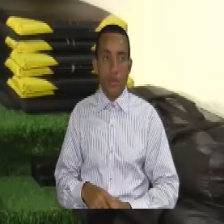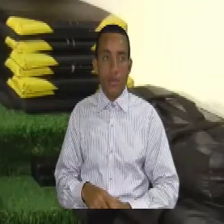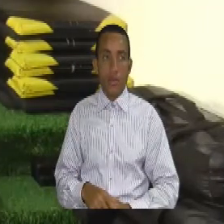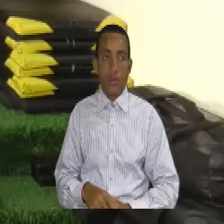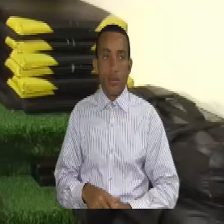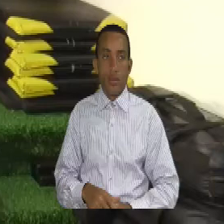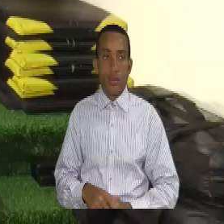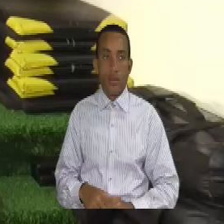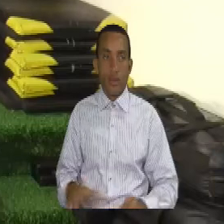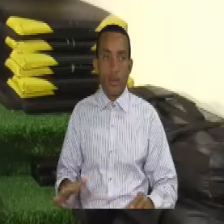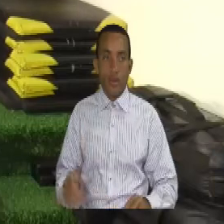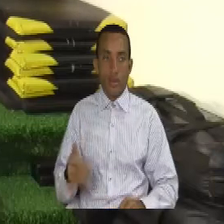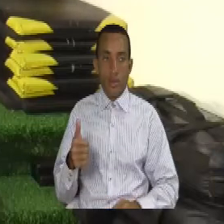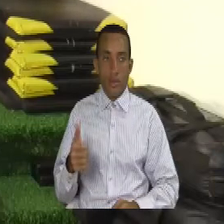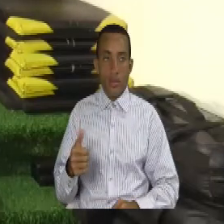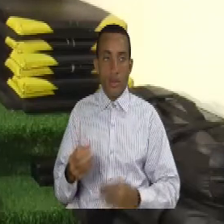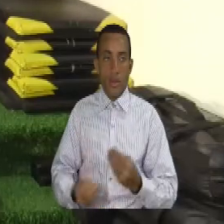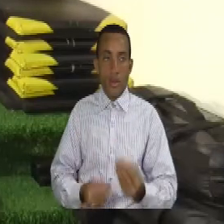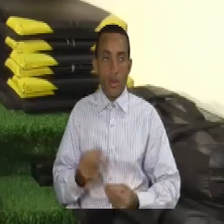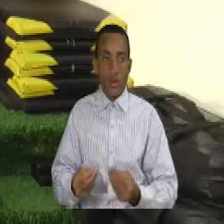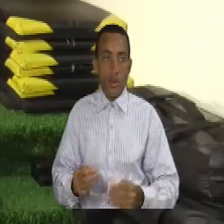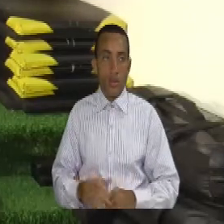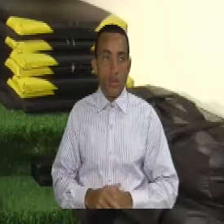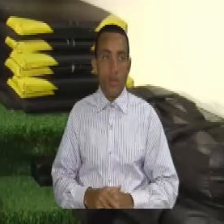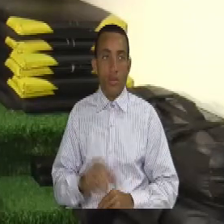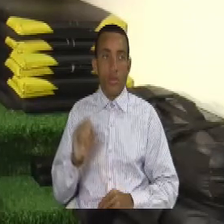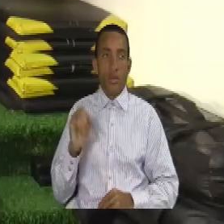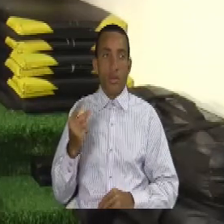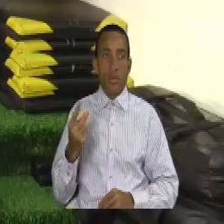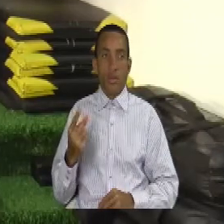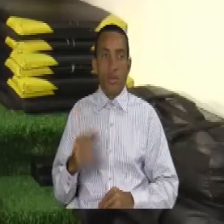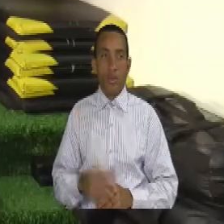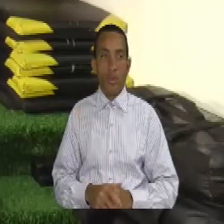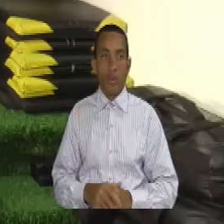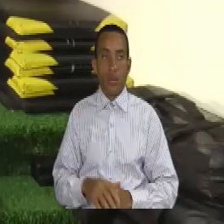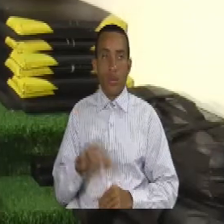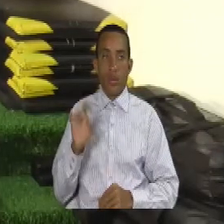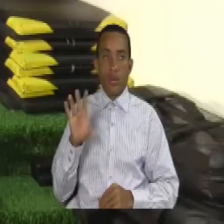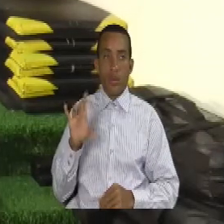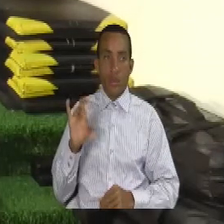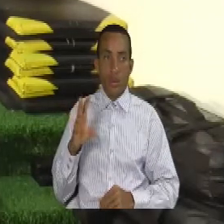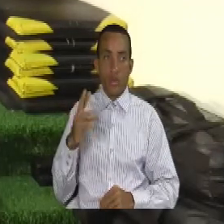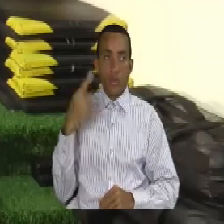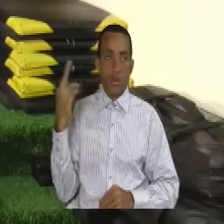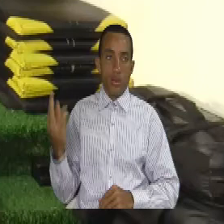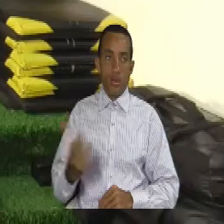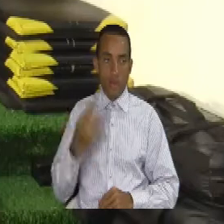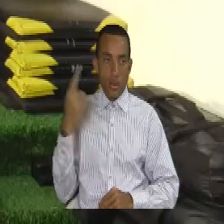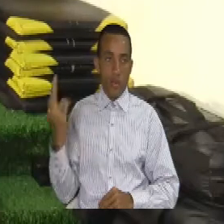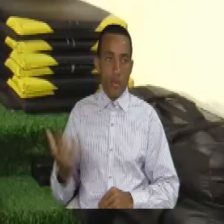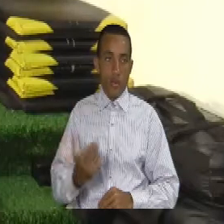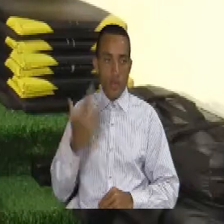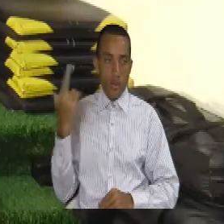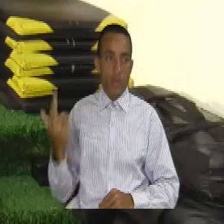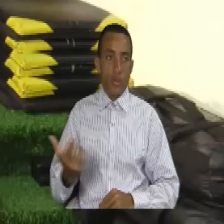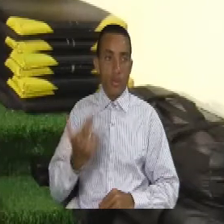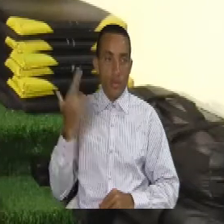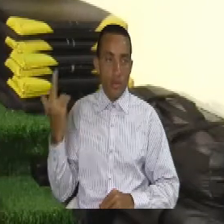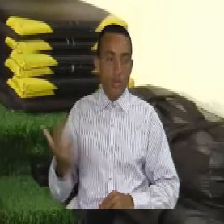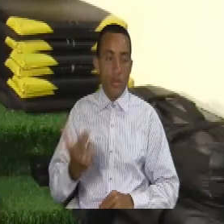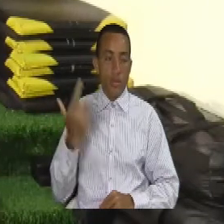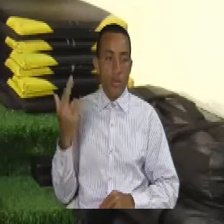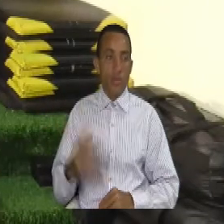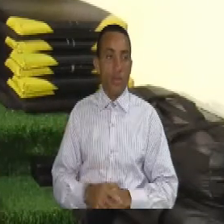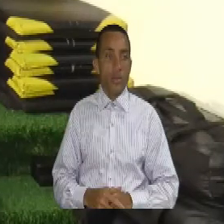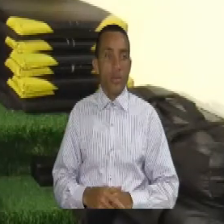Exacto. Entonces, ¿cómo hago? Primero hago una serie de 15 repeticiones de las abdominales y por